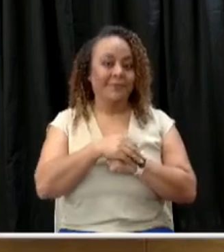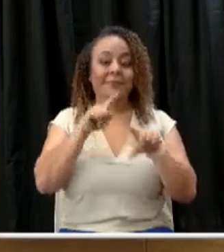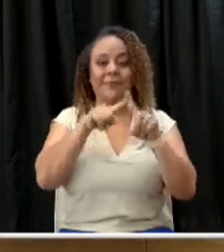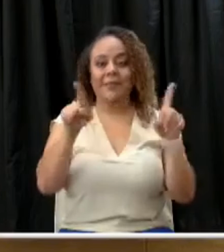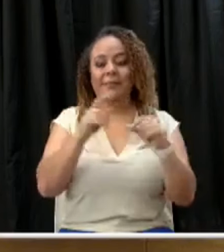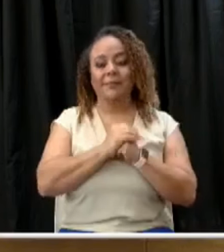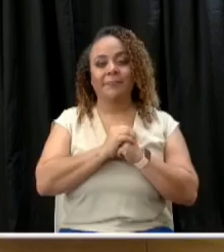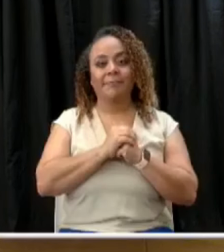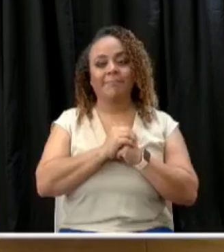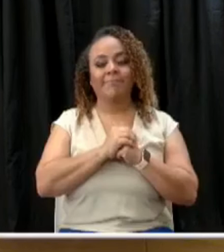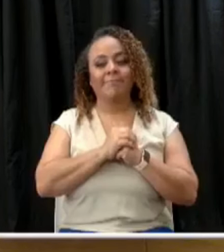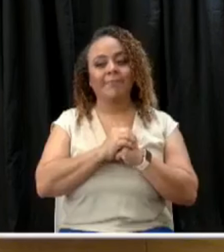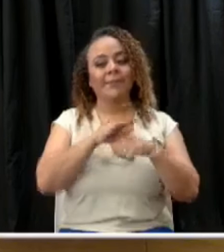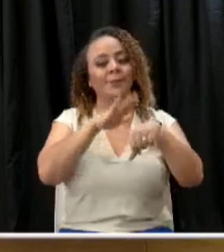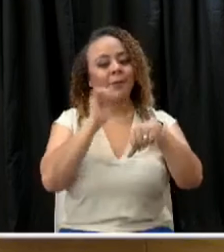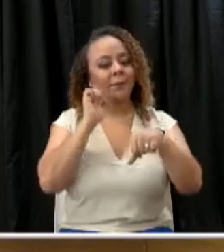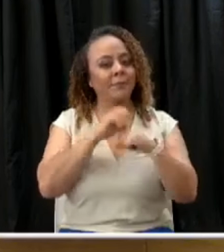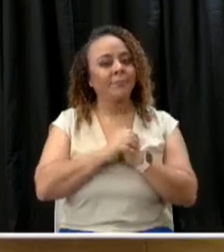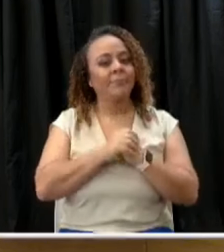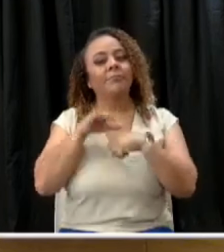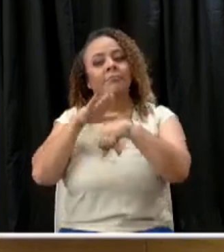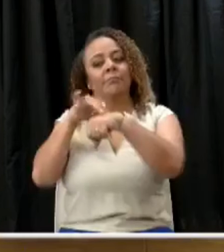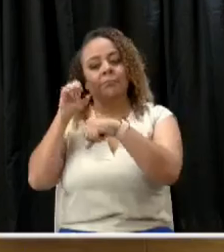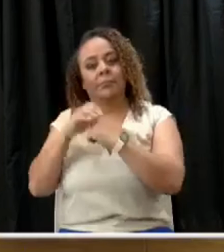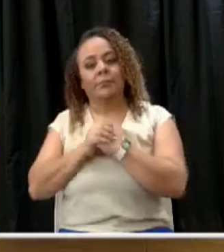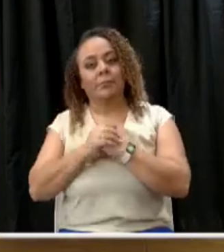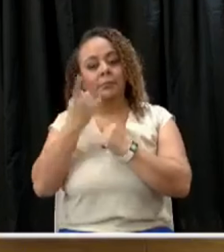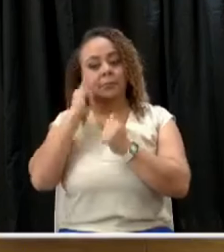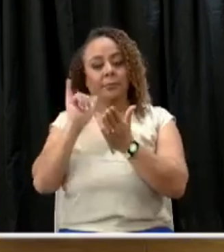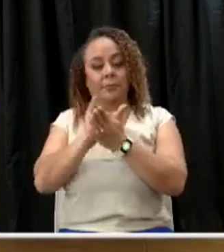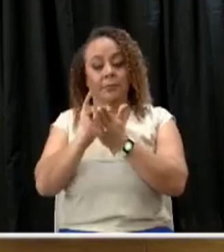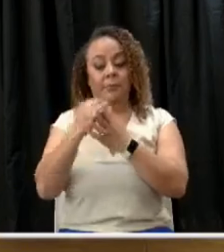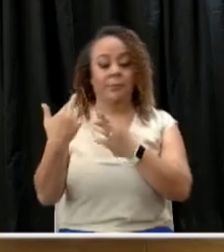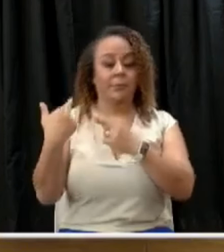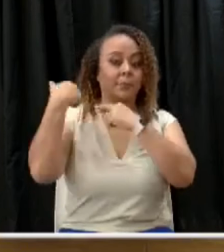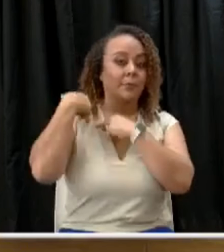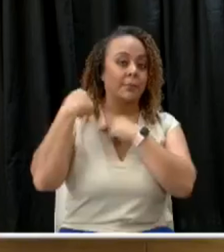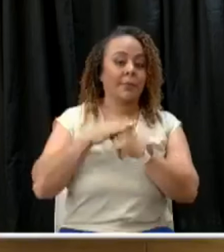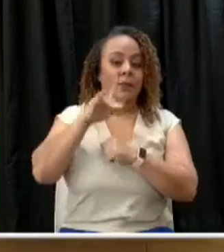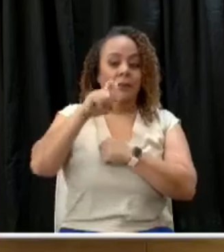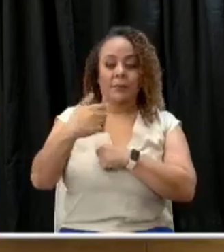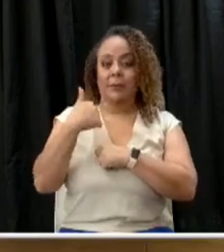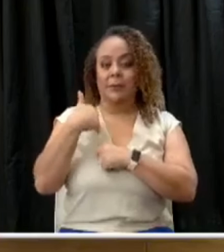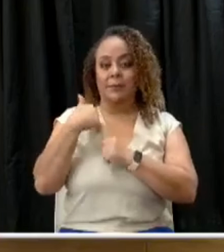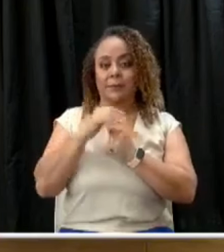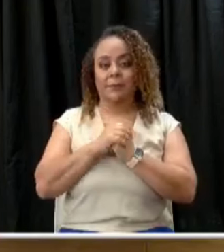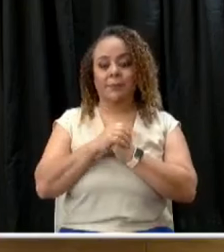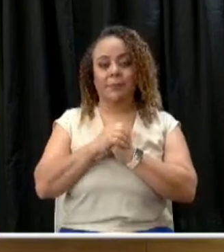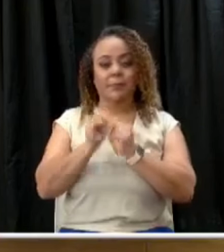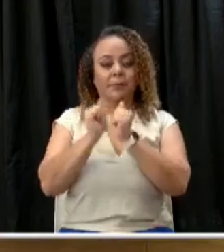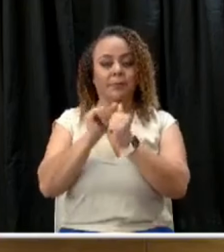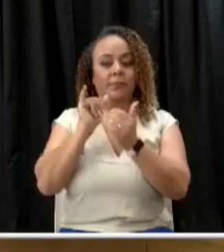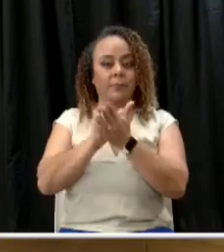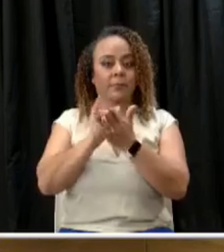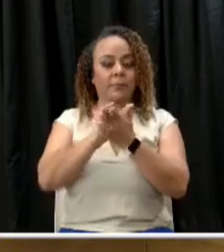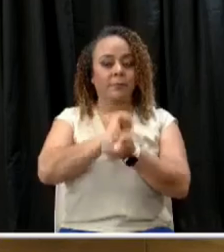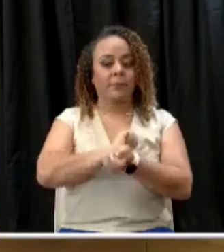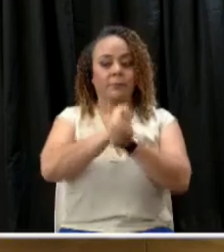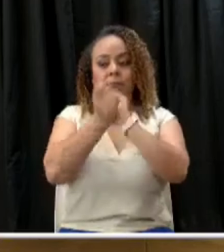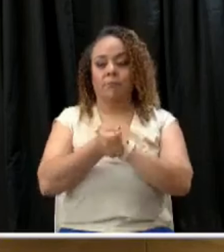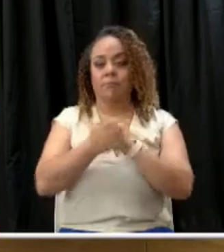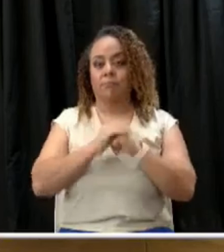pero nos llama, nos hace un llamado a esta responsabilidad que debemos de tener con estos cambios